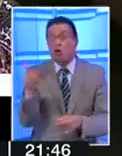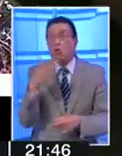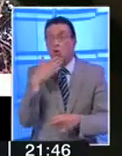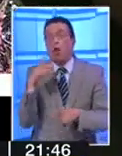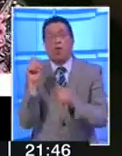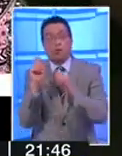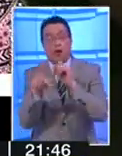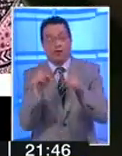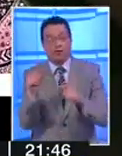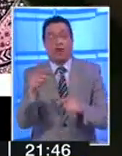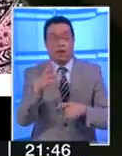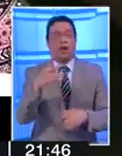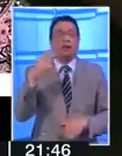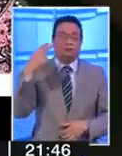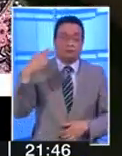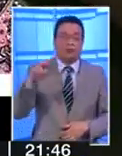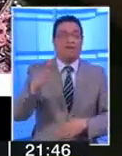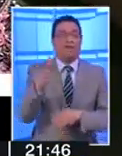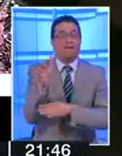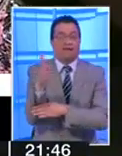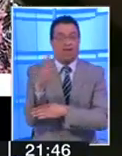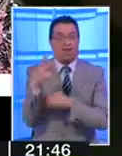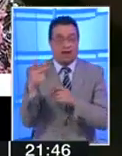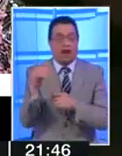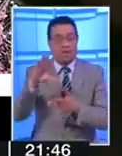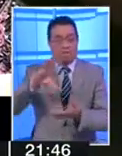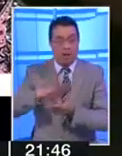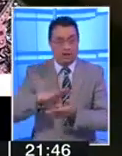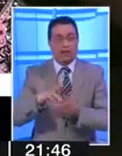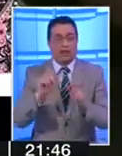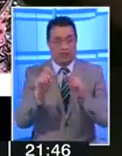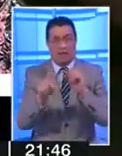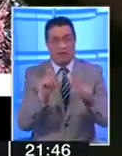a su patria, a su bandera, a su gente, a su país.